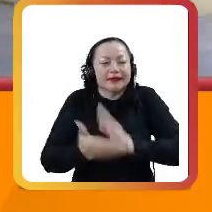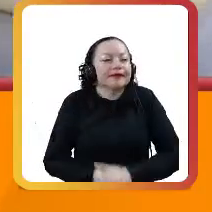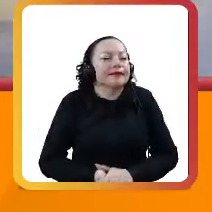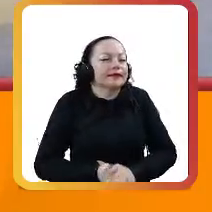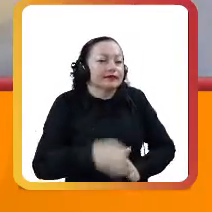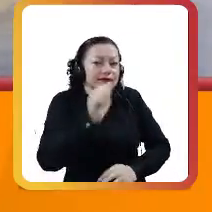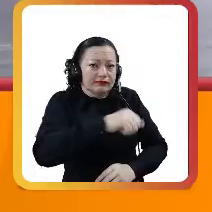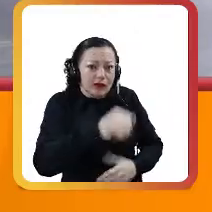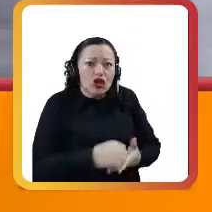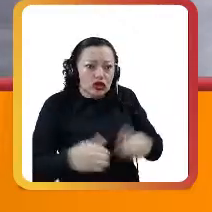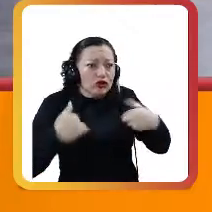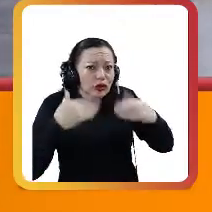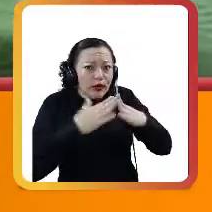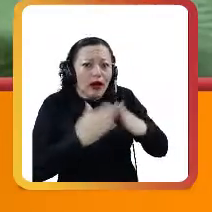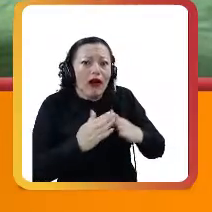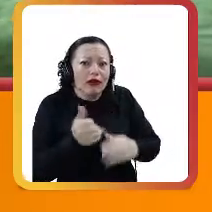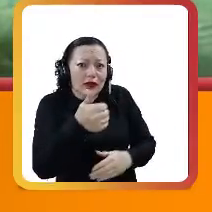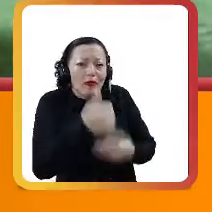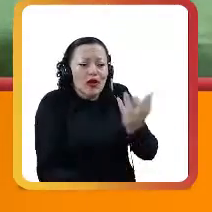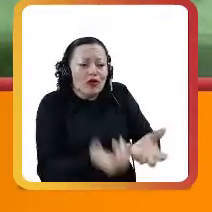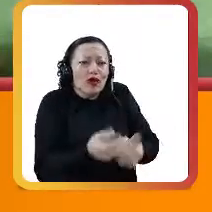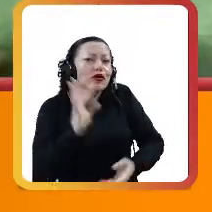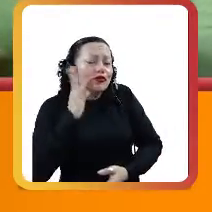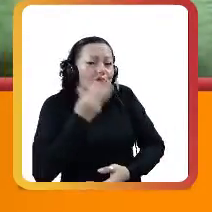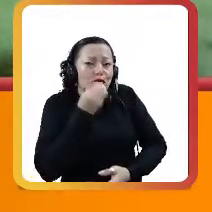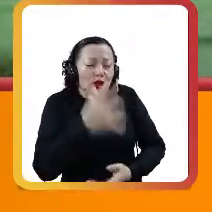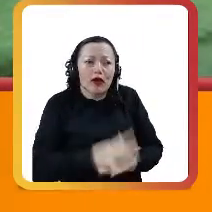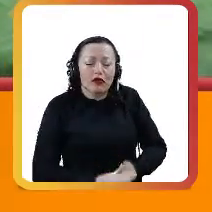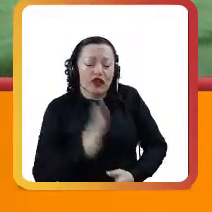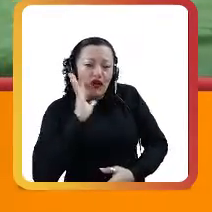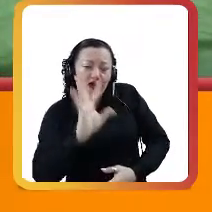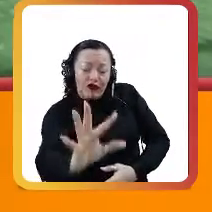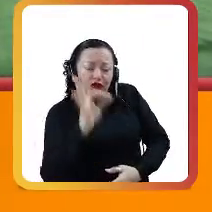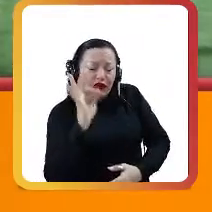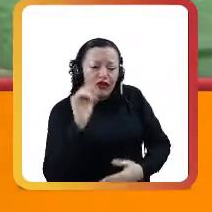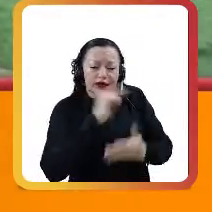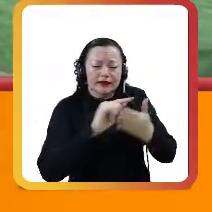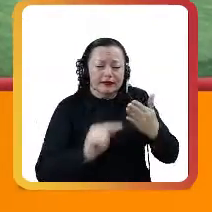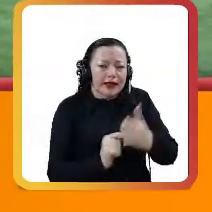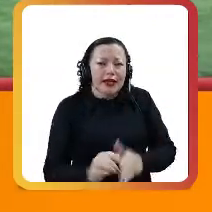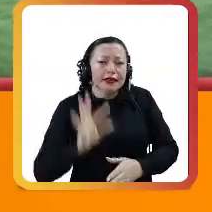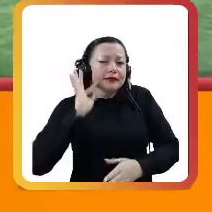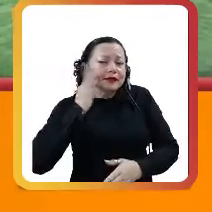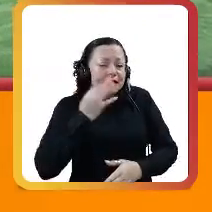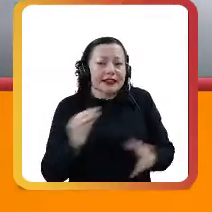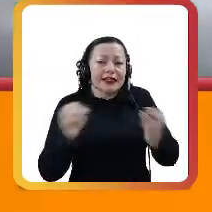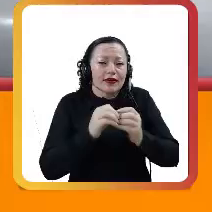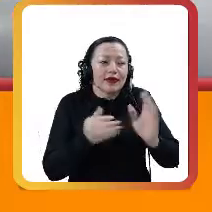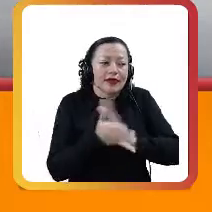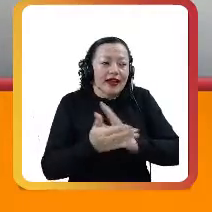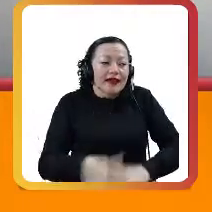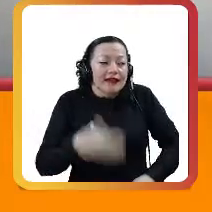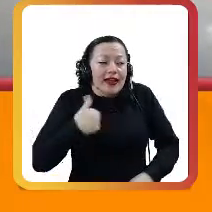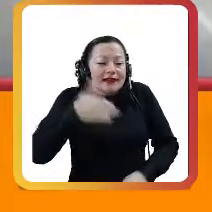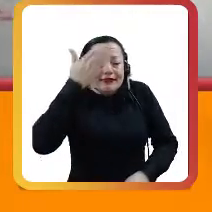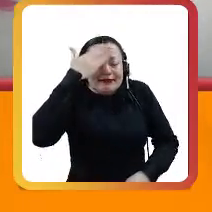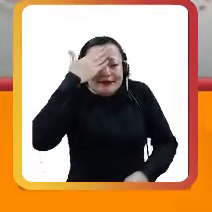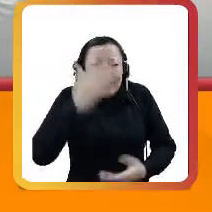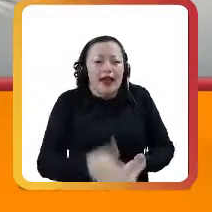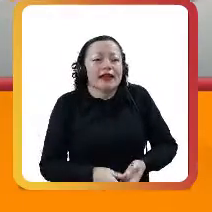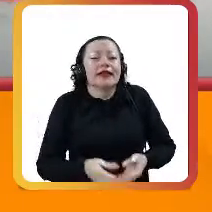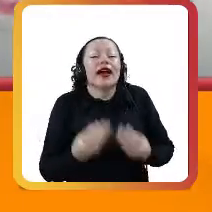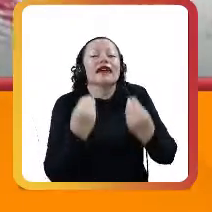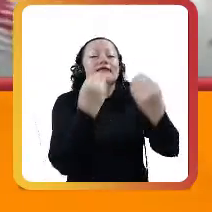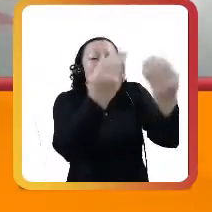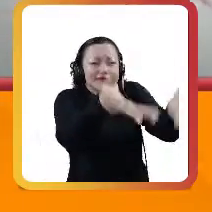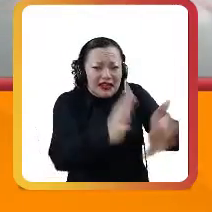deliciosos. Esa receta no falla, de verdad quedan muy ricos. Ay, es que yo se los diera a probar.